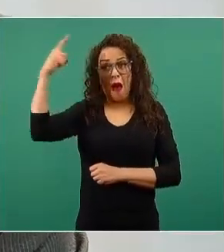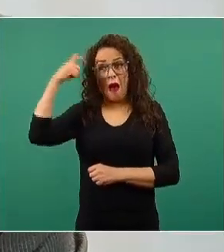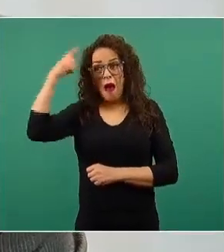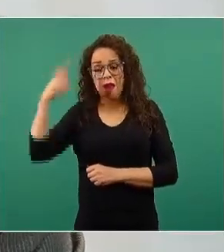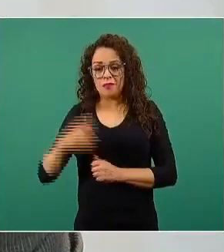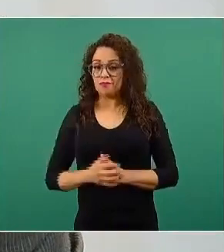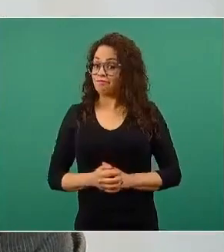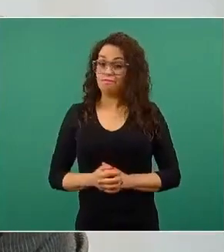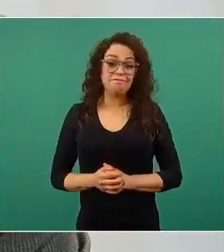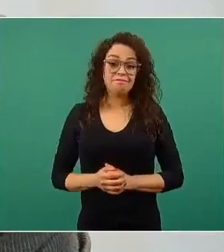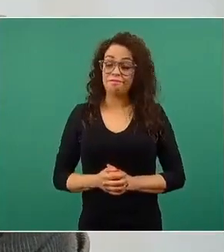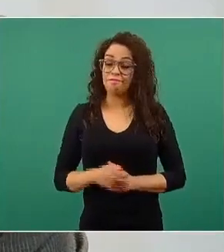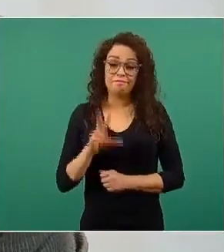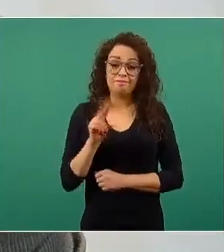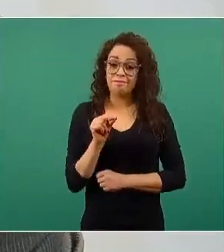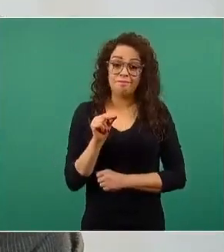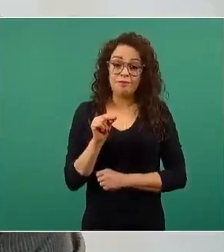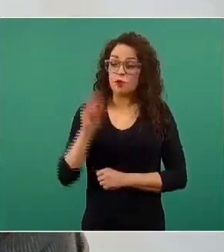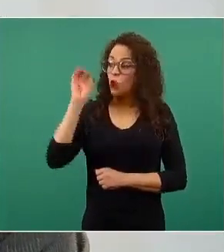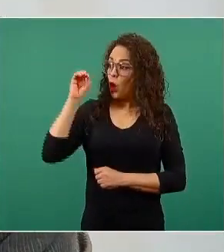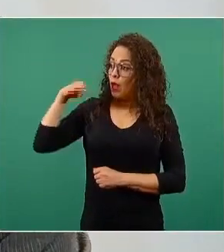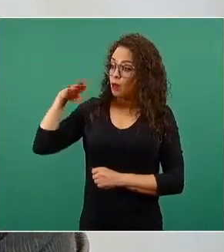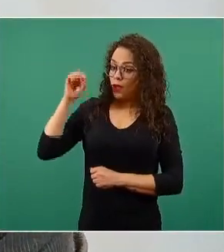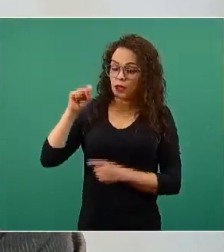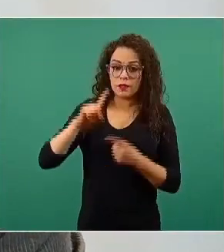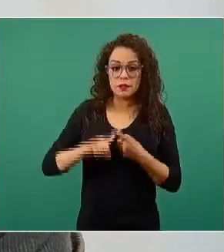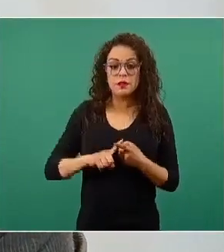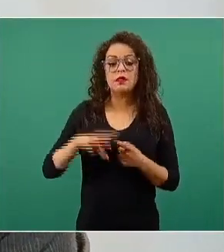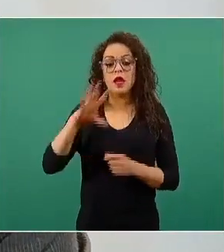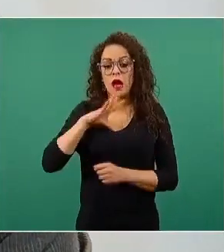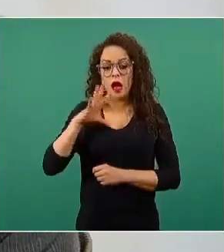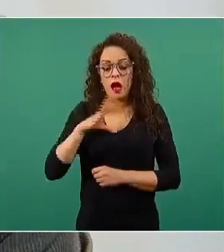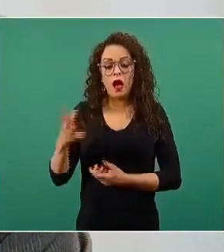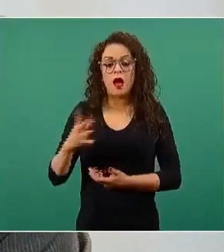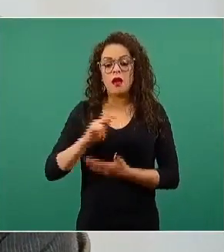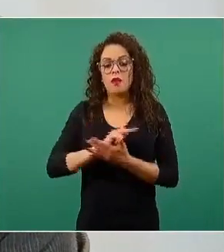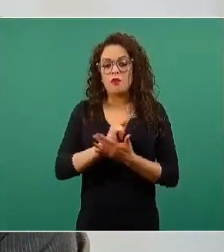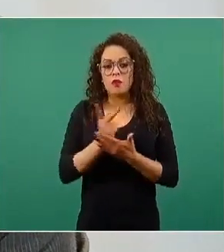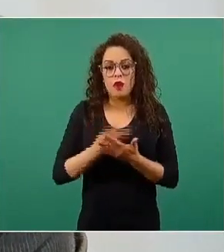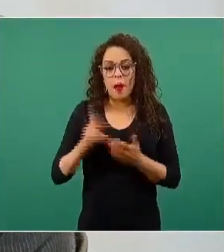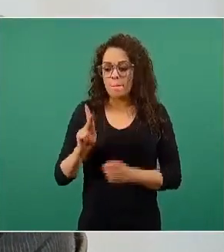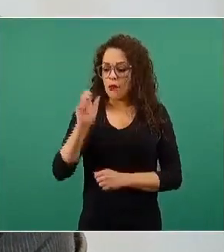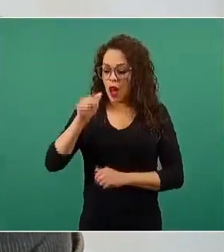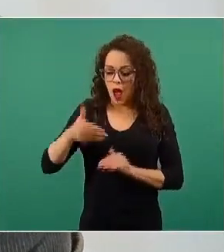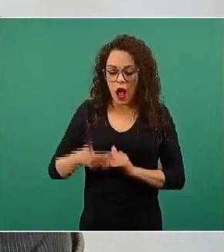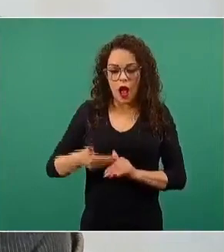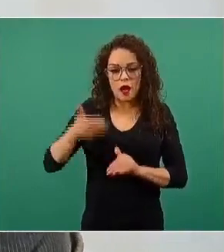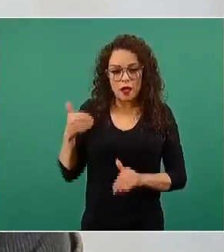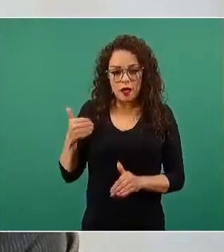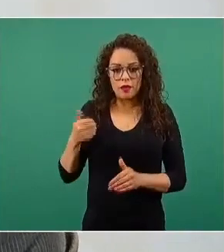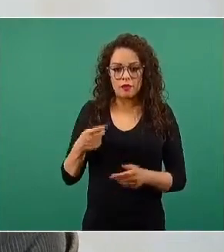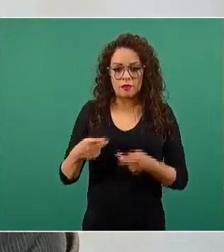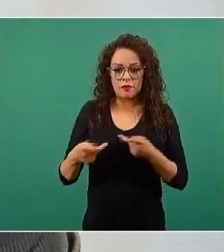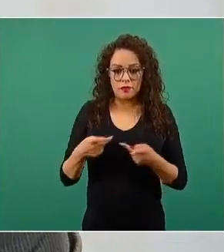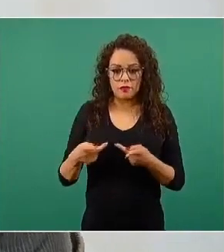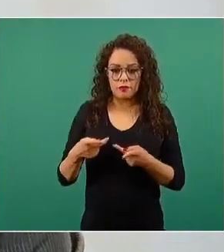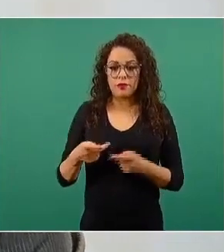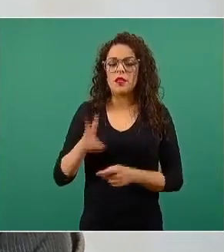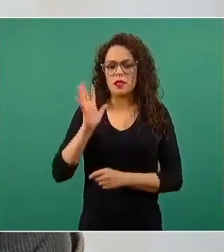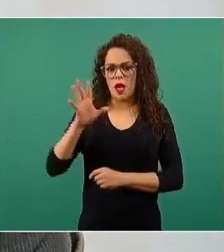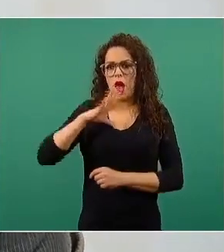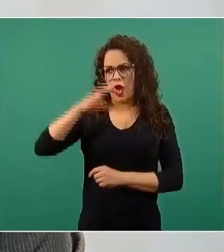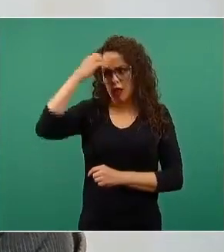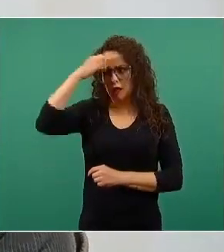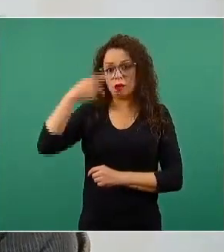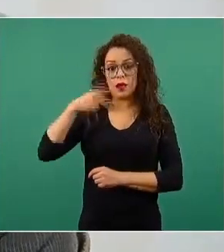y en los países existían programas, planes, había el conocimiento, pero sí todo eso aplicado a una